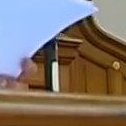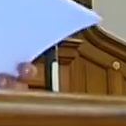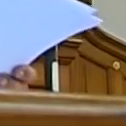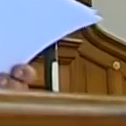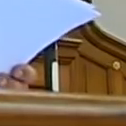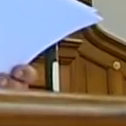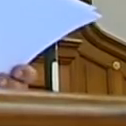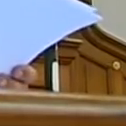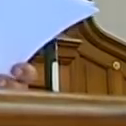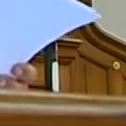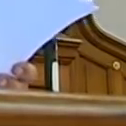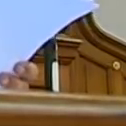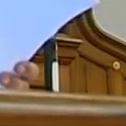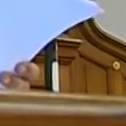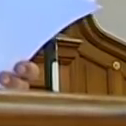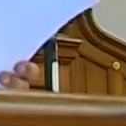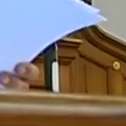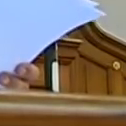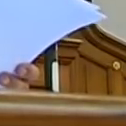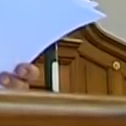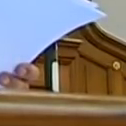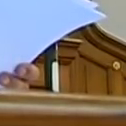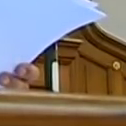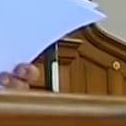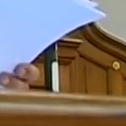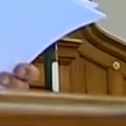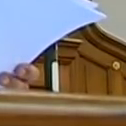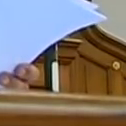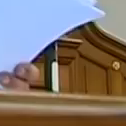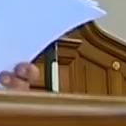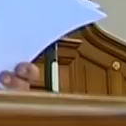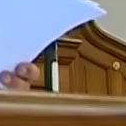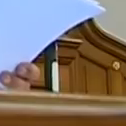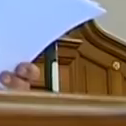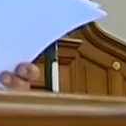del secretario Fidel Ernesto Vázquez, de la subsecretaria Carolis Elena